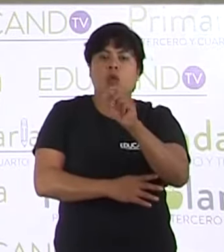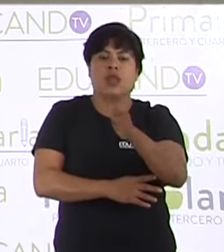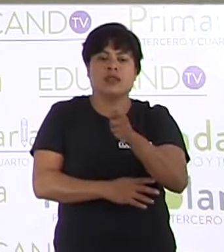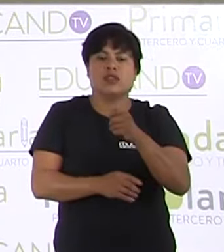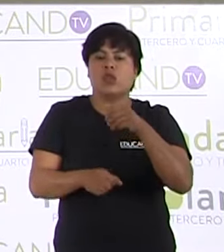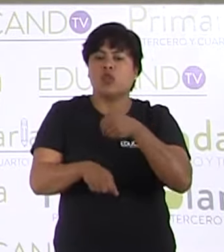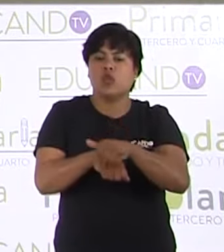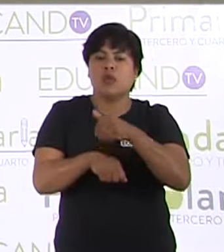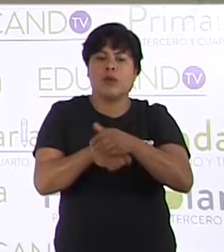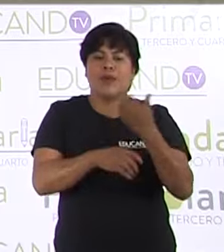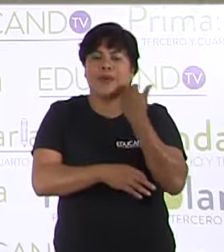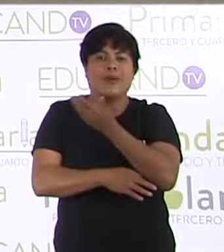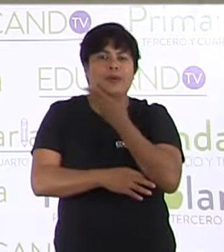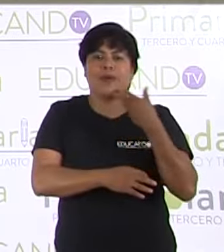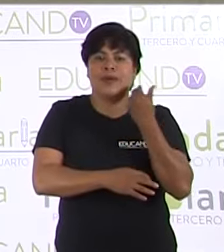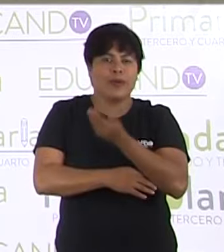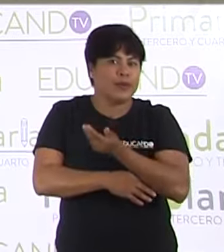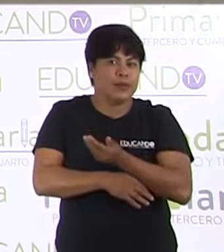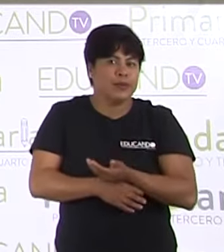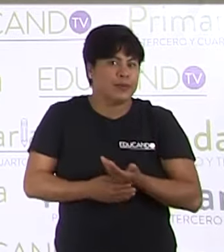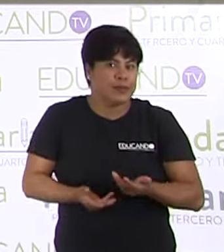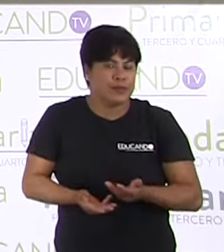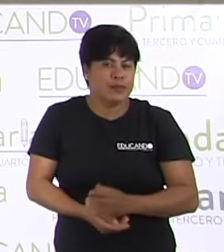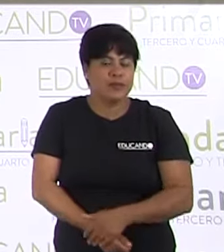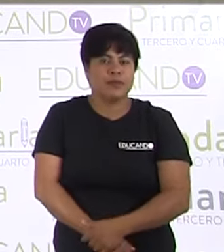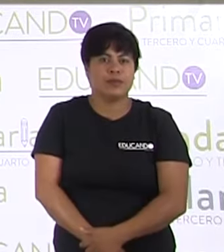y corriente